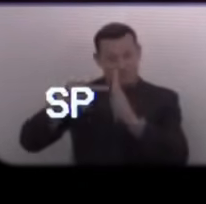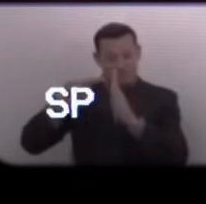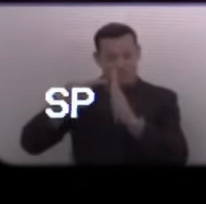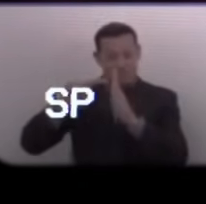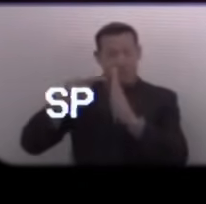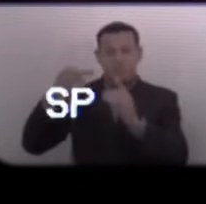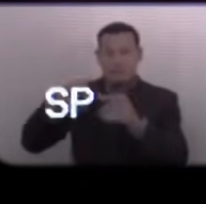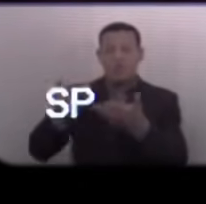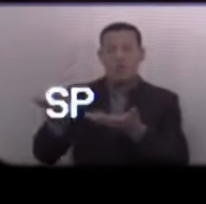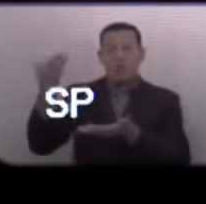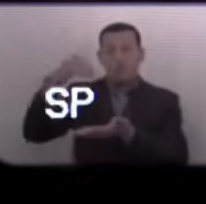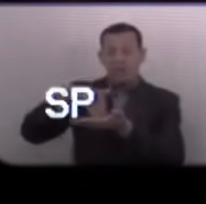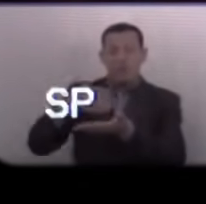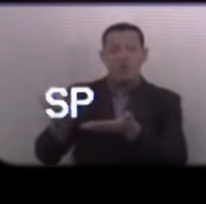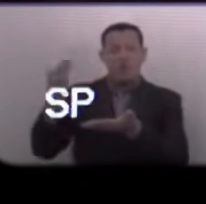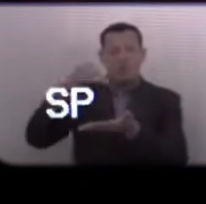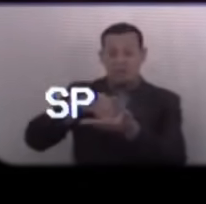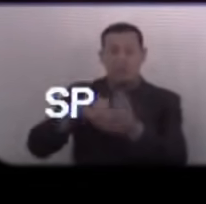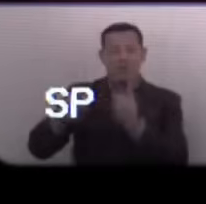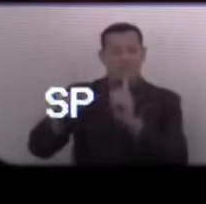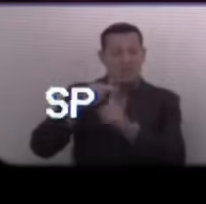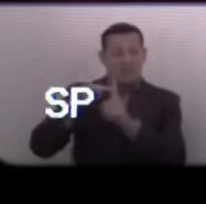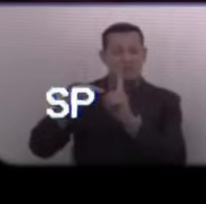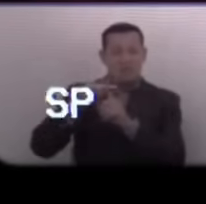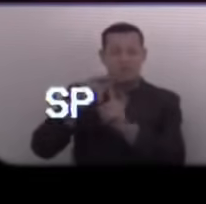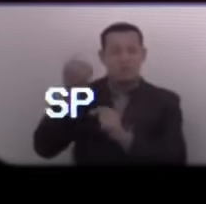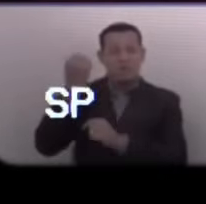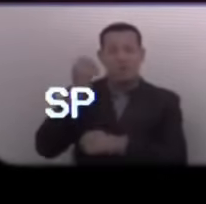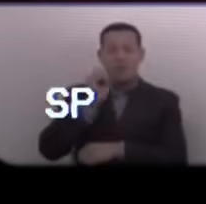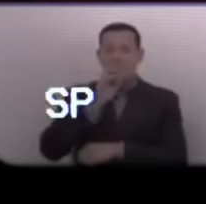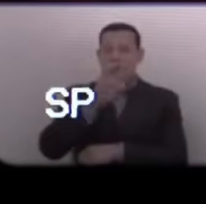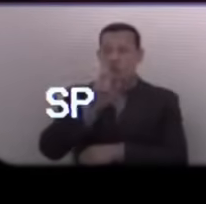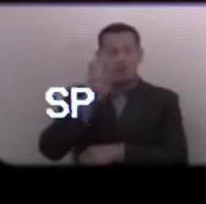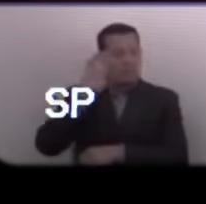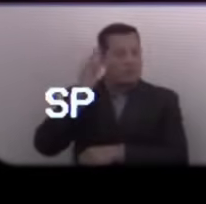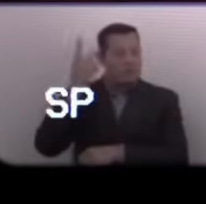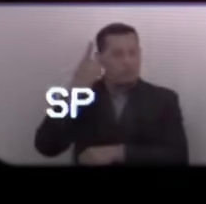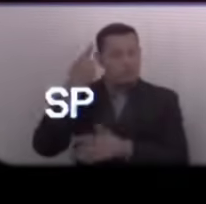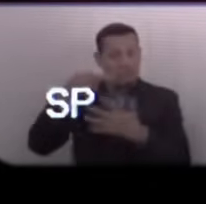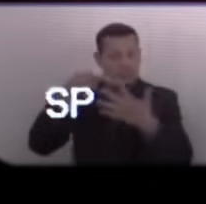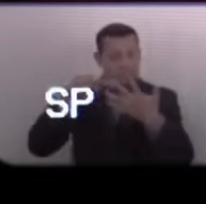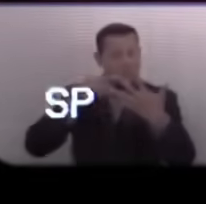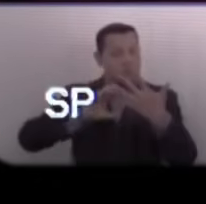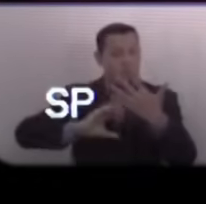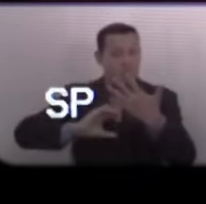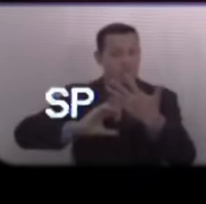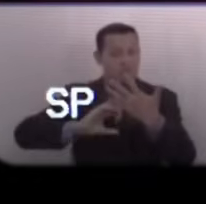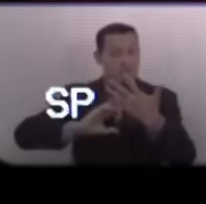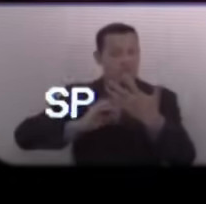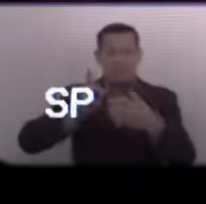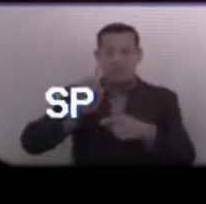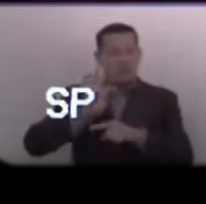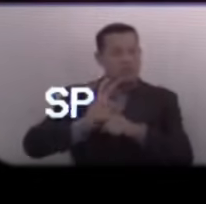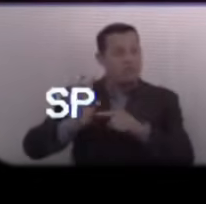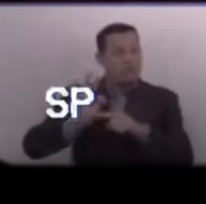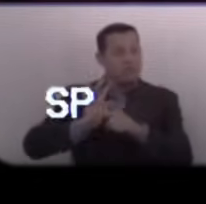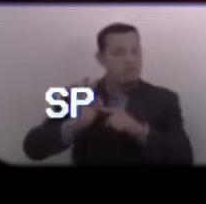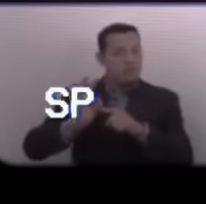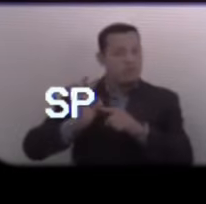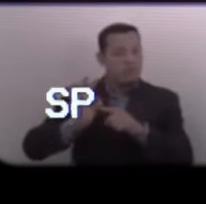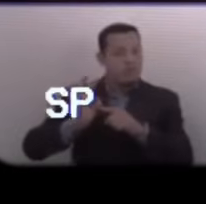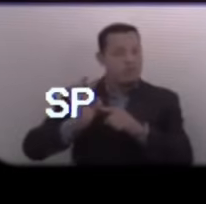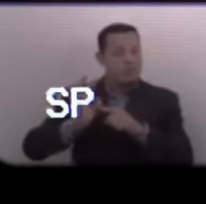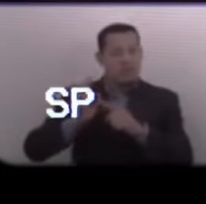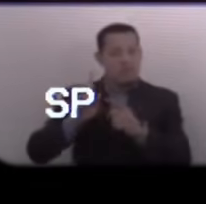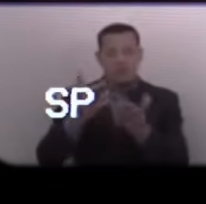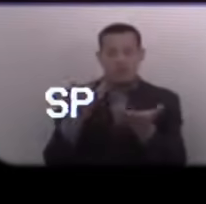este se vaya a renovar. Importante decir también que no significa que la Constitución deja de existir o se deja